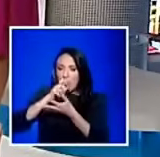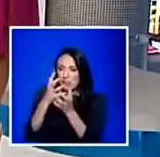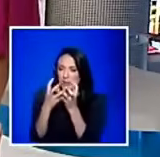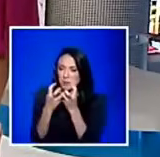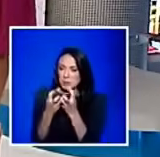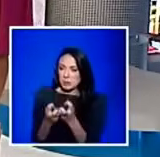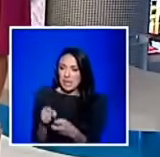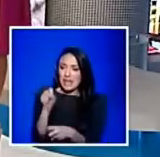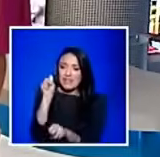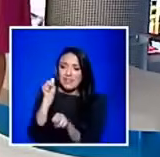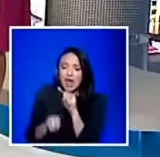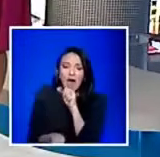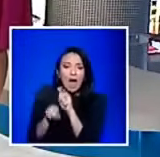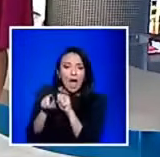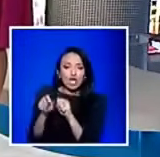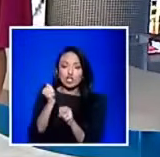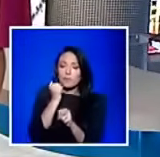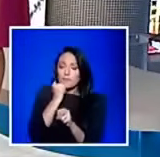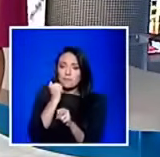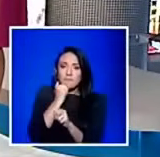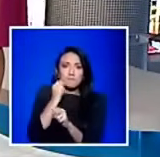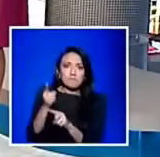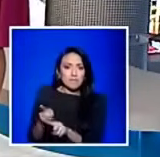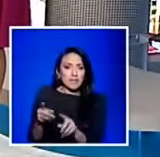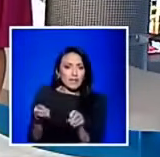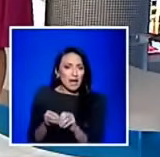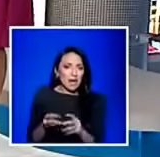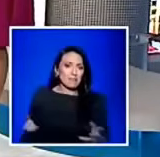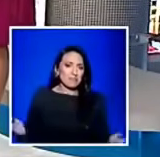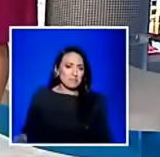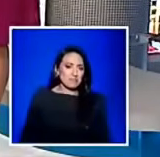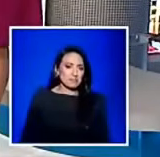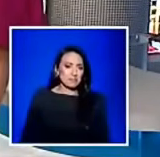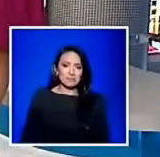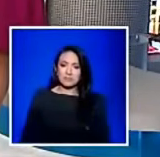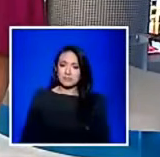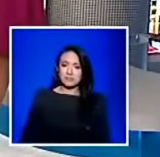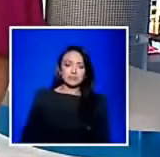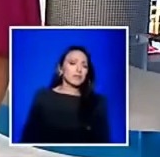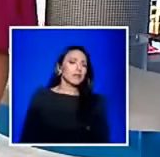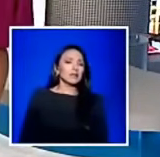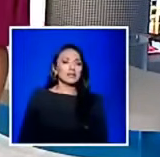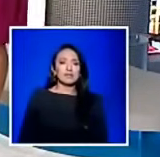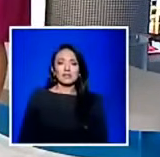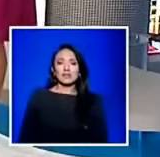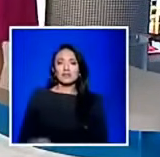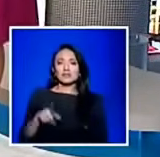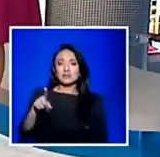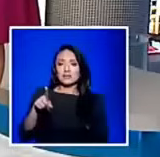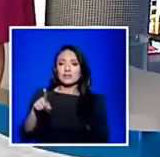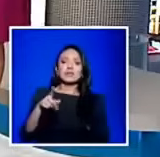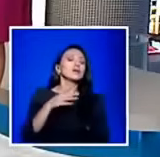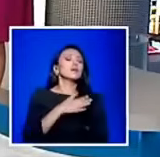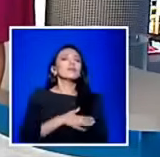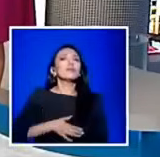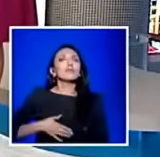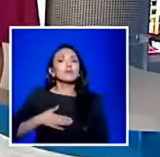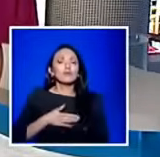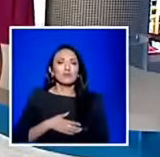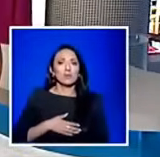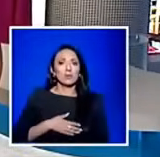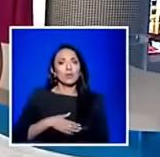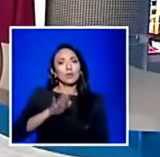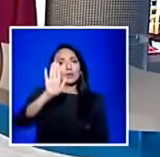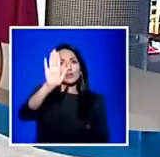corrosivo, muy dañino a estas estructuras, a las paredes de estas estructuras coloniales. Así que imagínate si nosotros